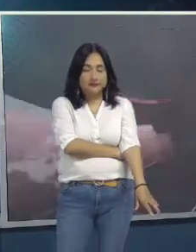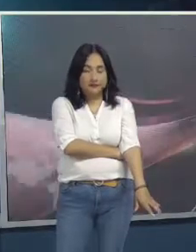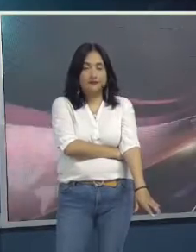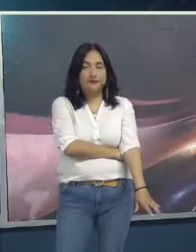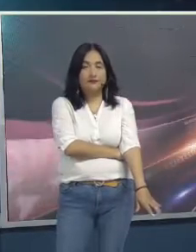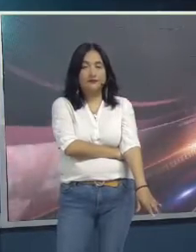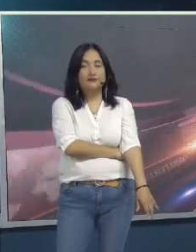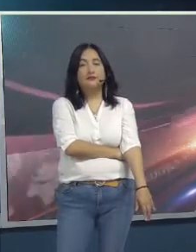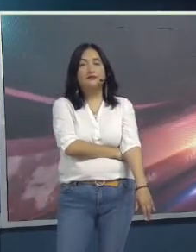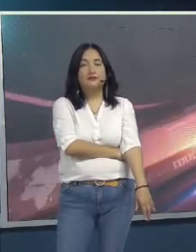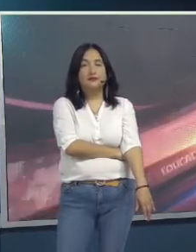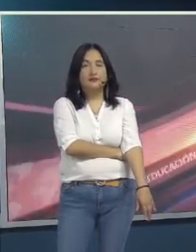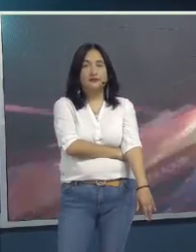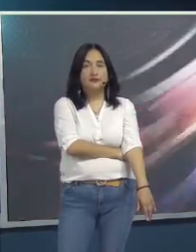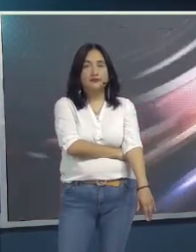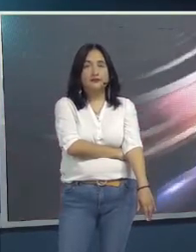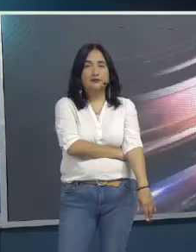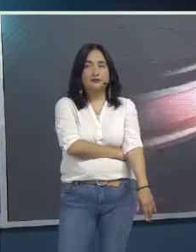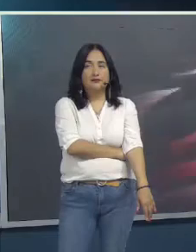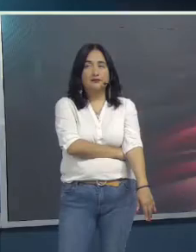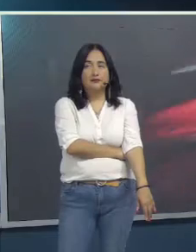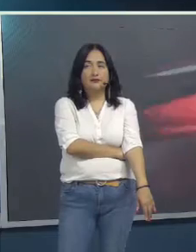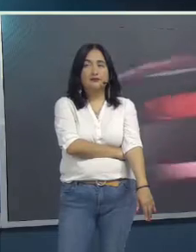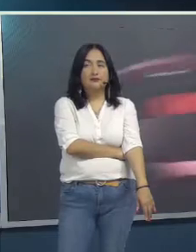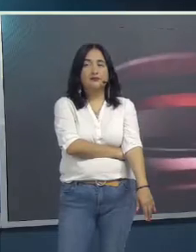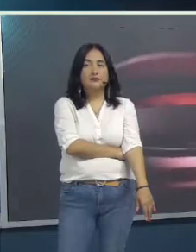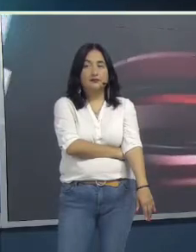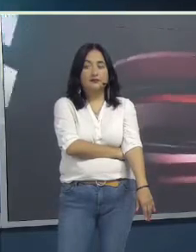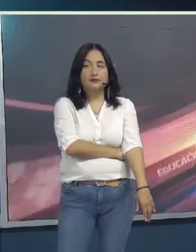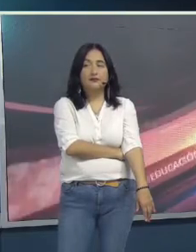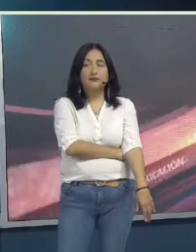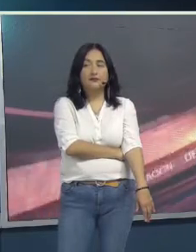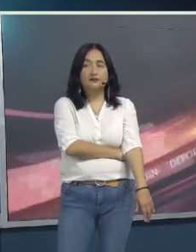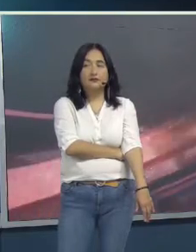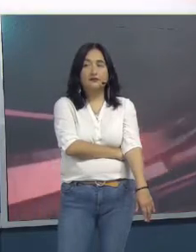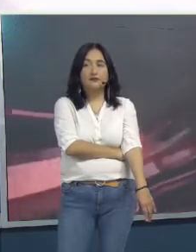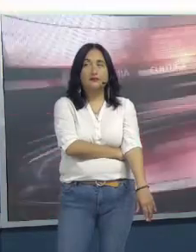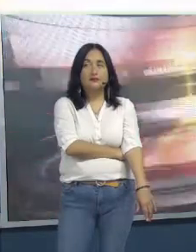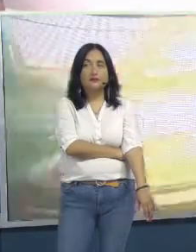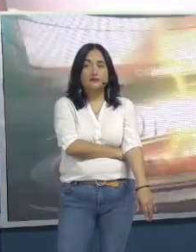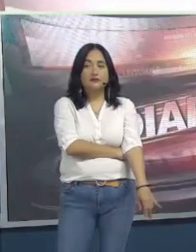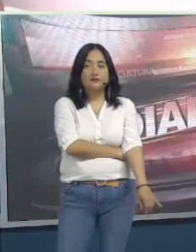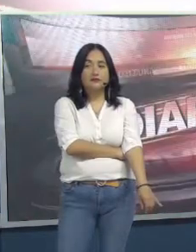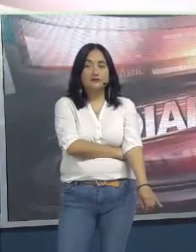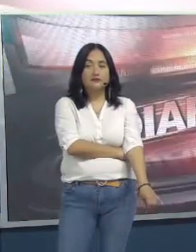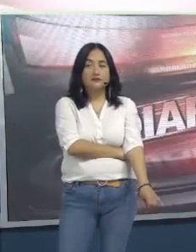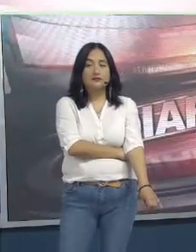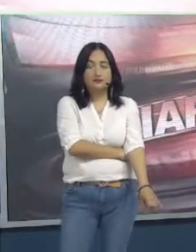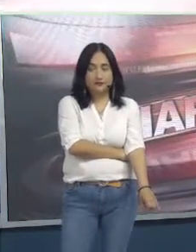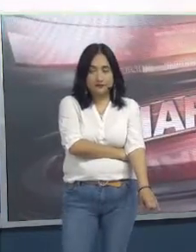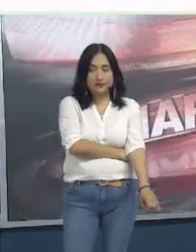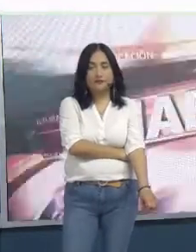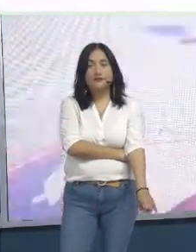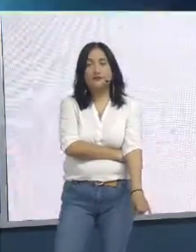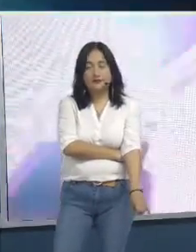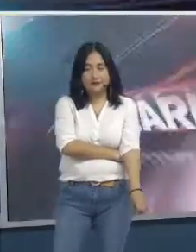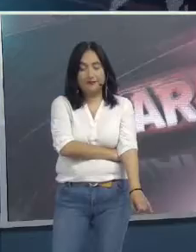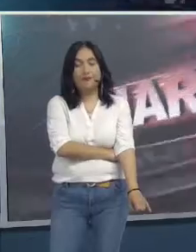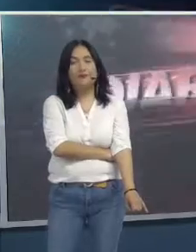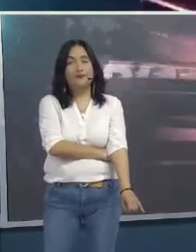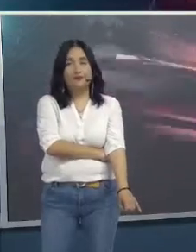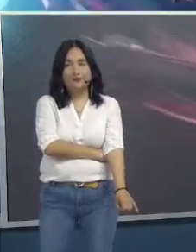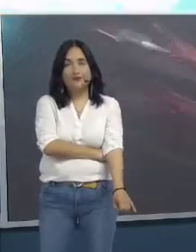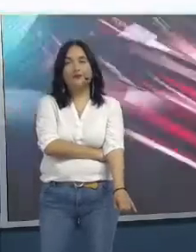los municipios, trabajó la Defensoría del Pueblo y trabajaron los ciudadanos ingresando propuestas a través de un portal que se recibieron